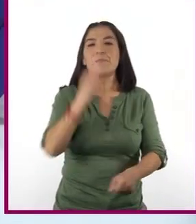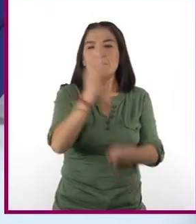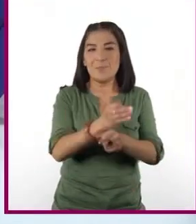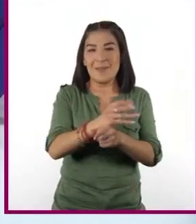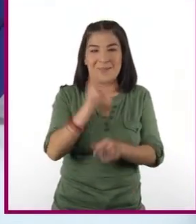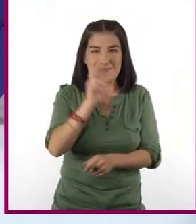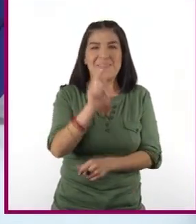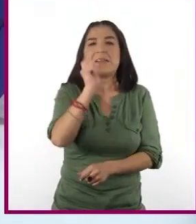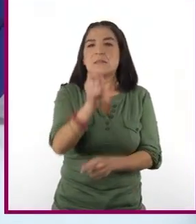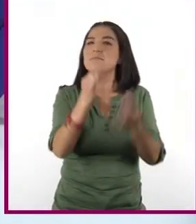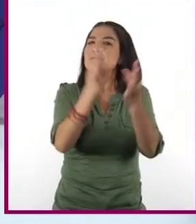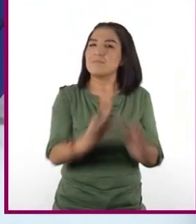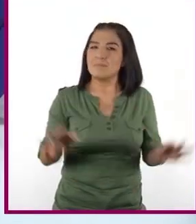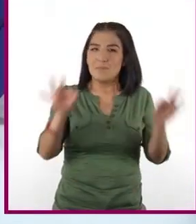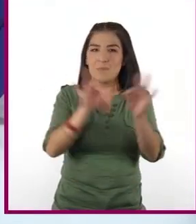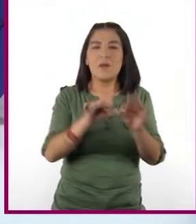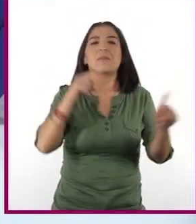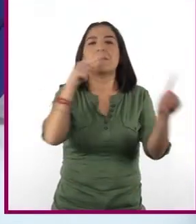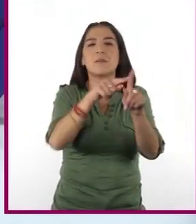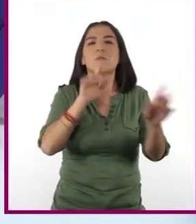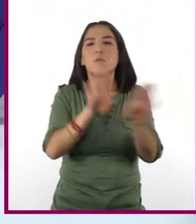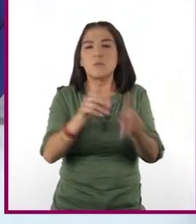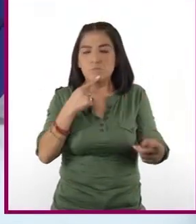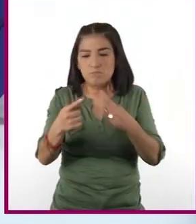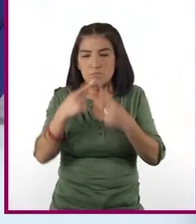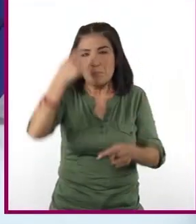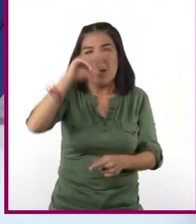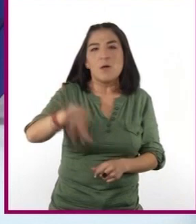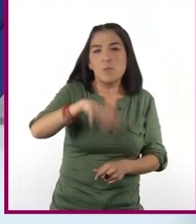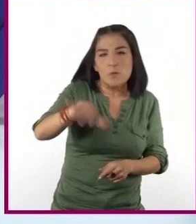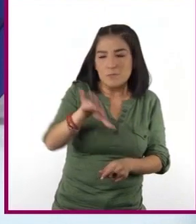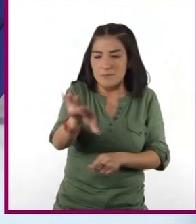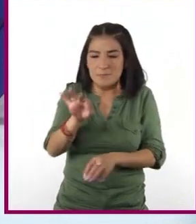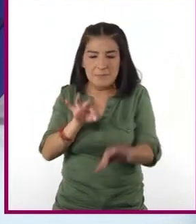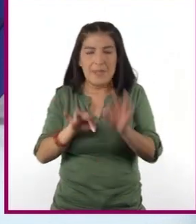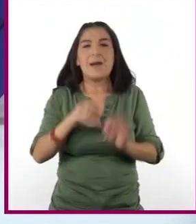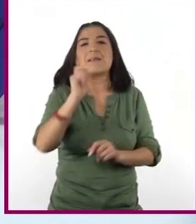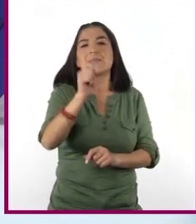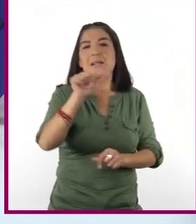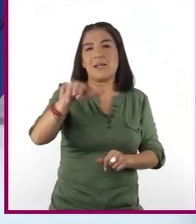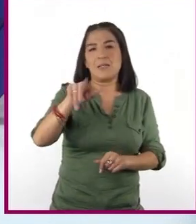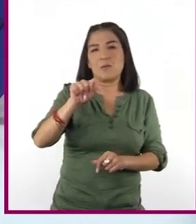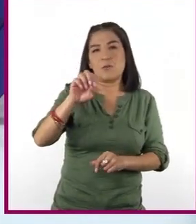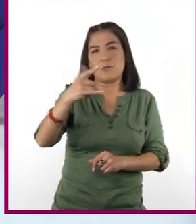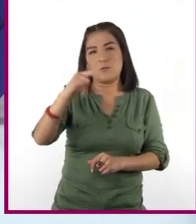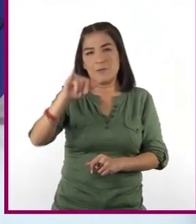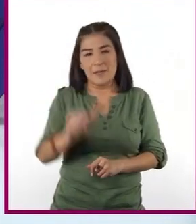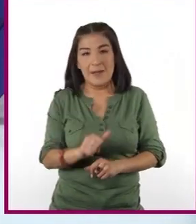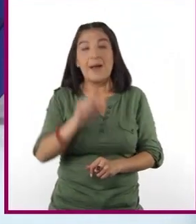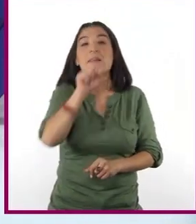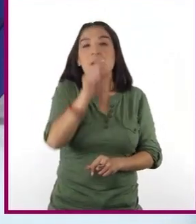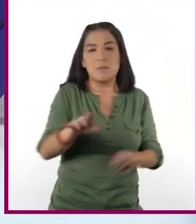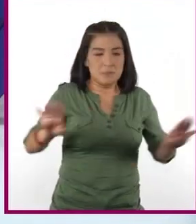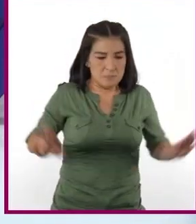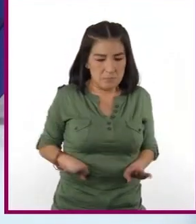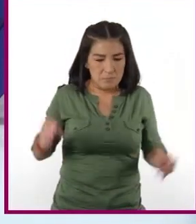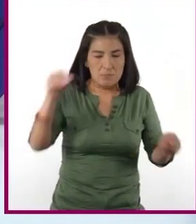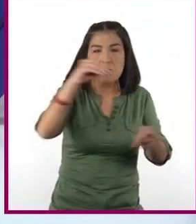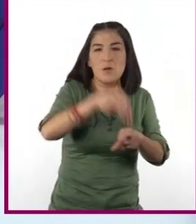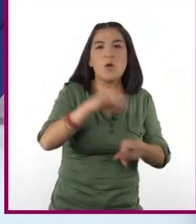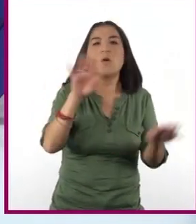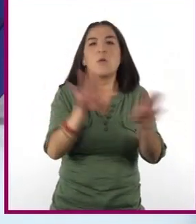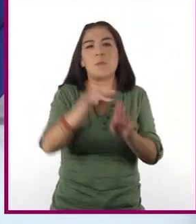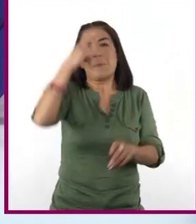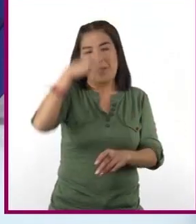Rescatamos que es fundamental determinar los criterios de búsqueda y selección para una antología, establecer categorías para que